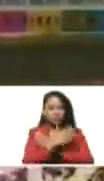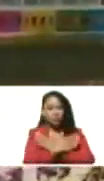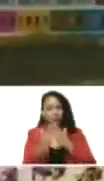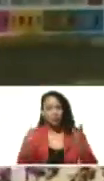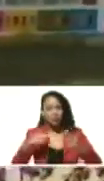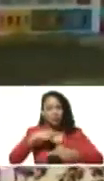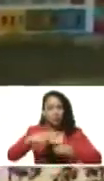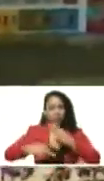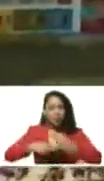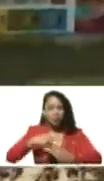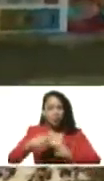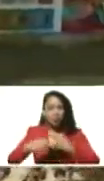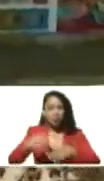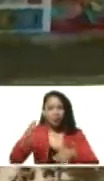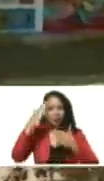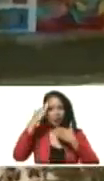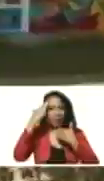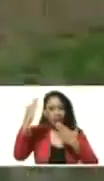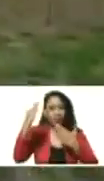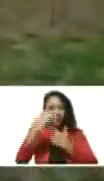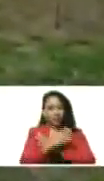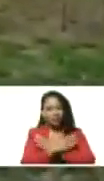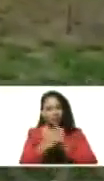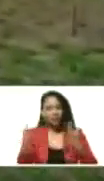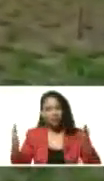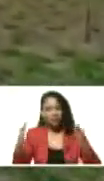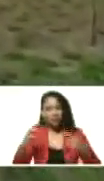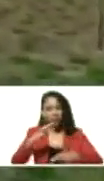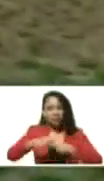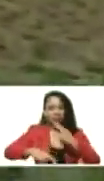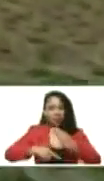Y revolucionarios.